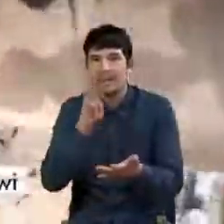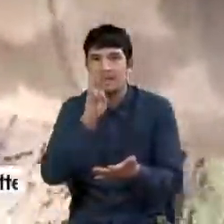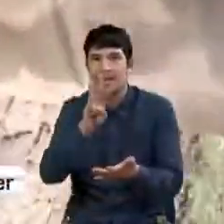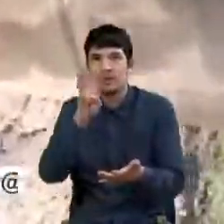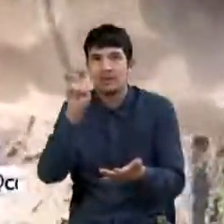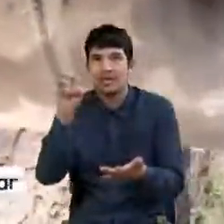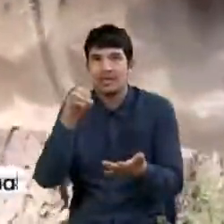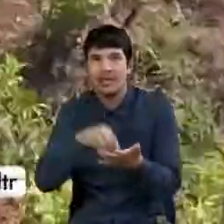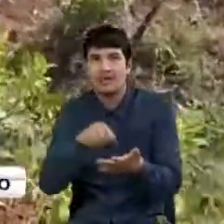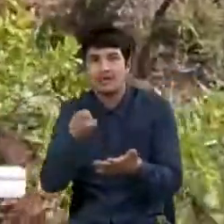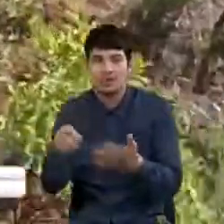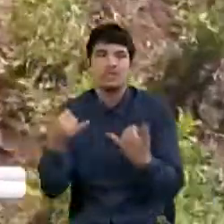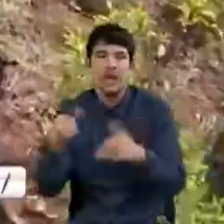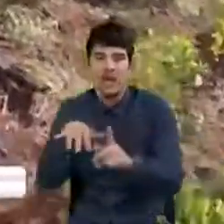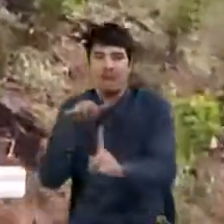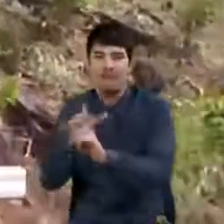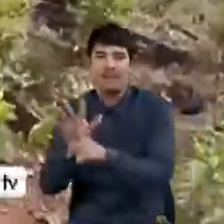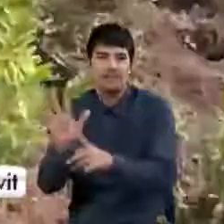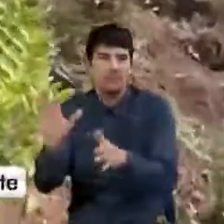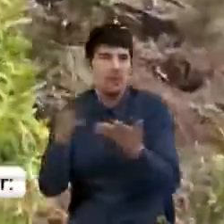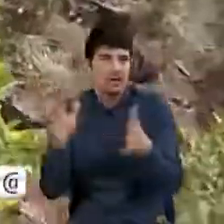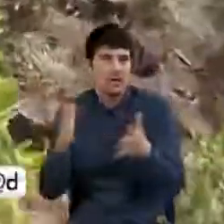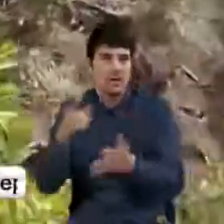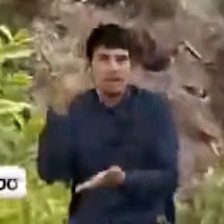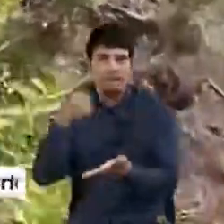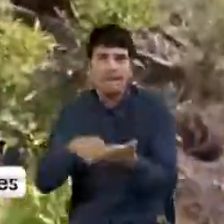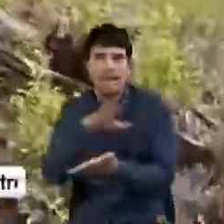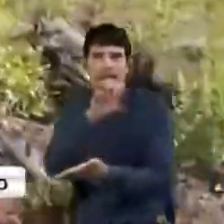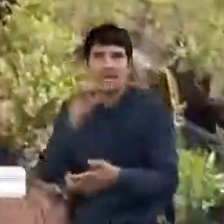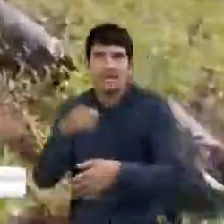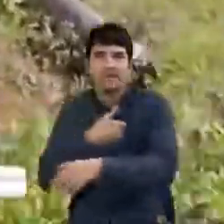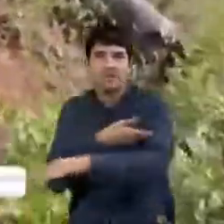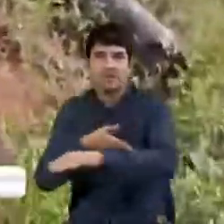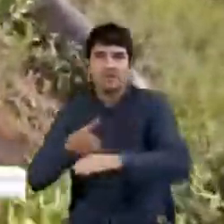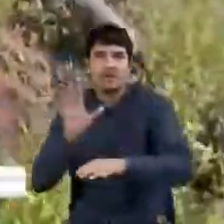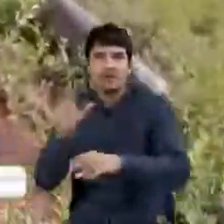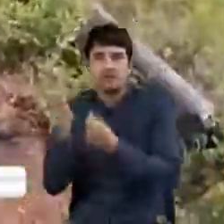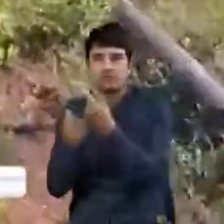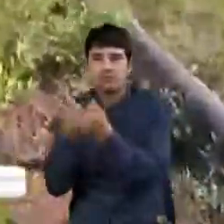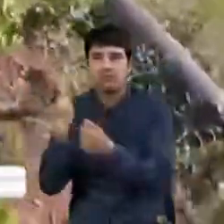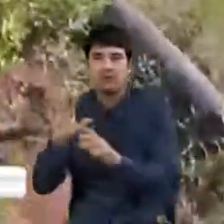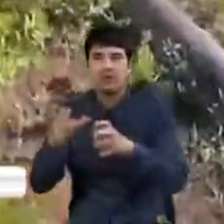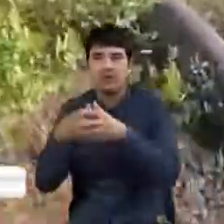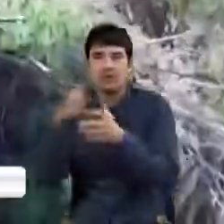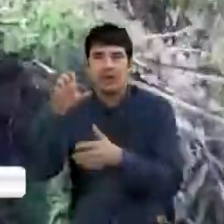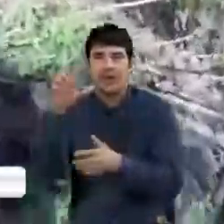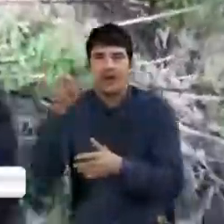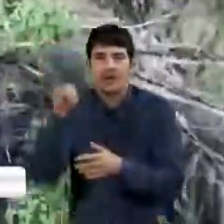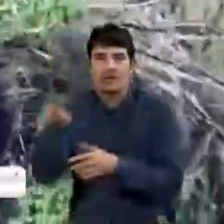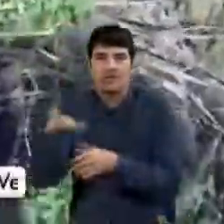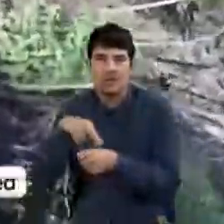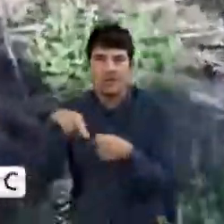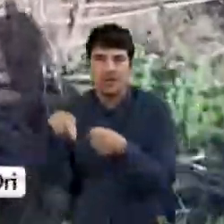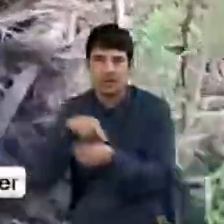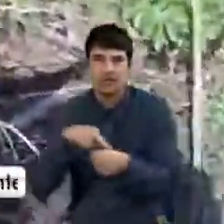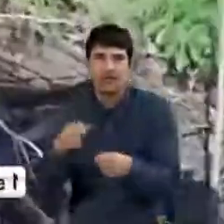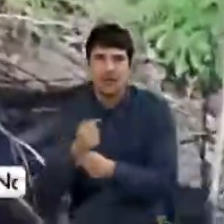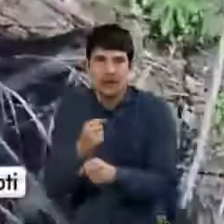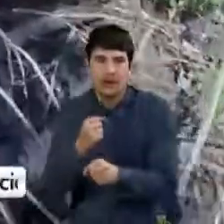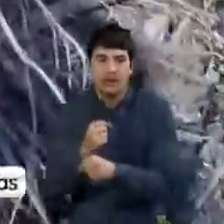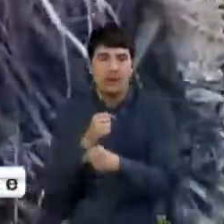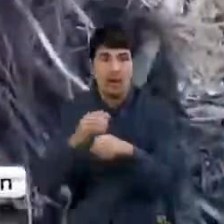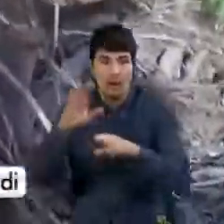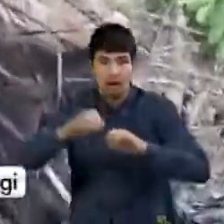estupefacientes afectando en por lo menos 1.500 millones de pesos la finanza tele ln que delinquen en esa región las